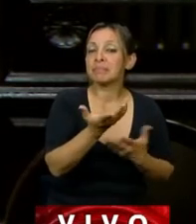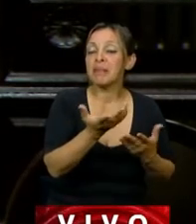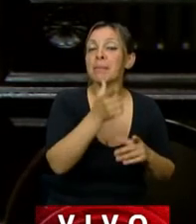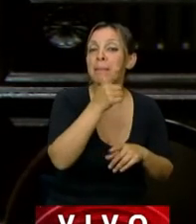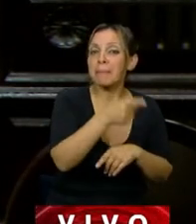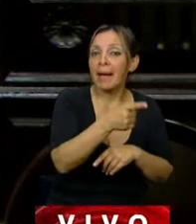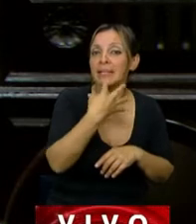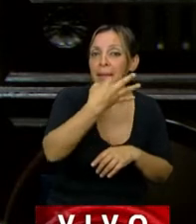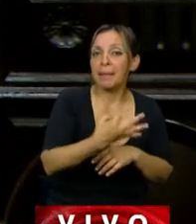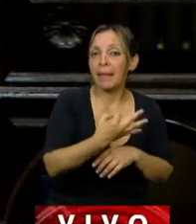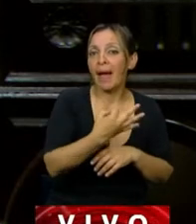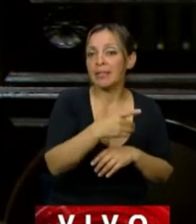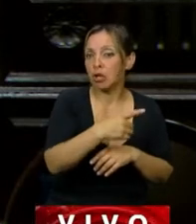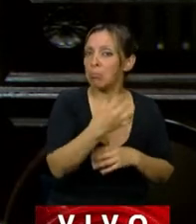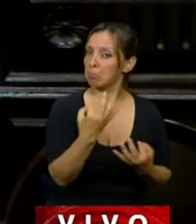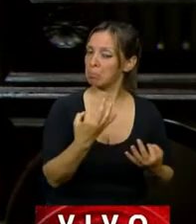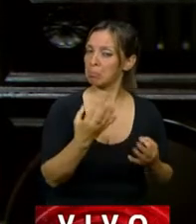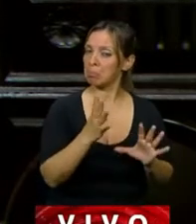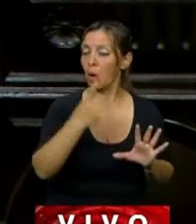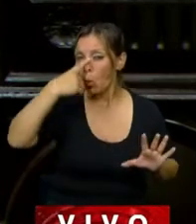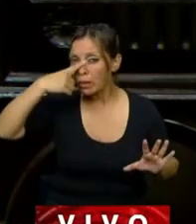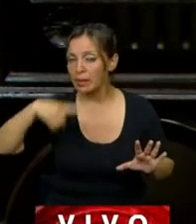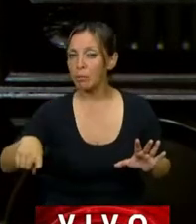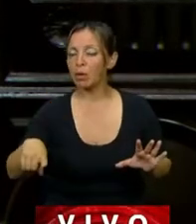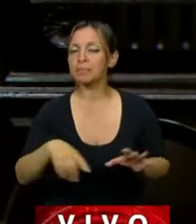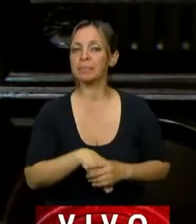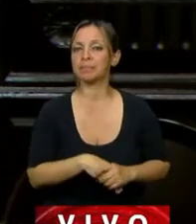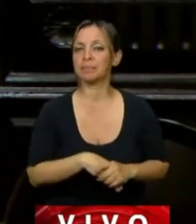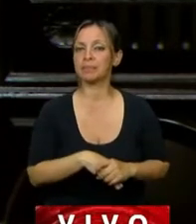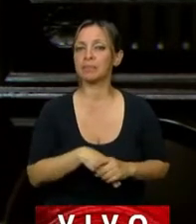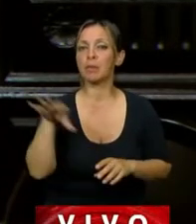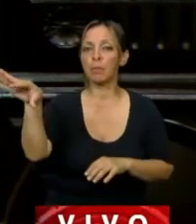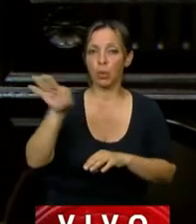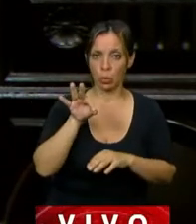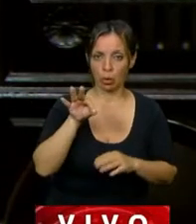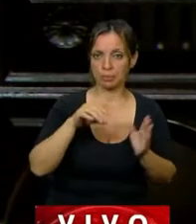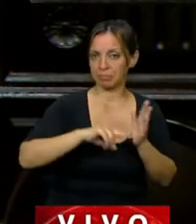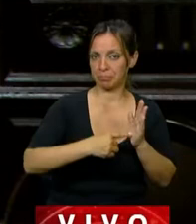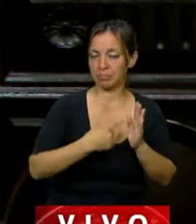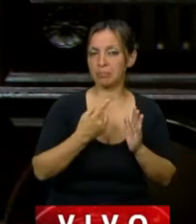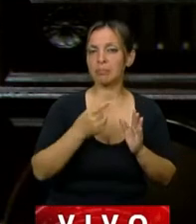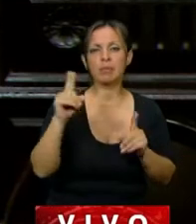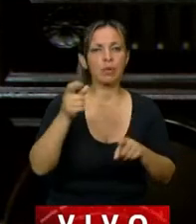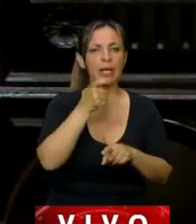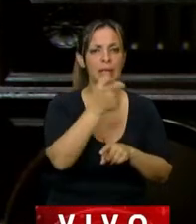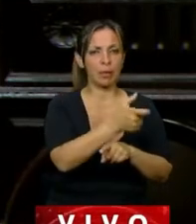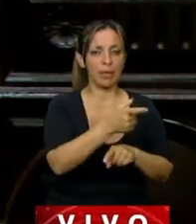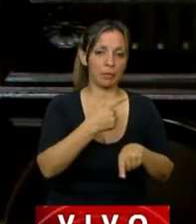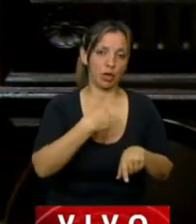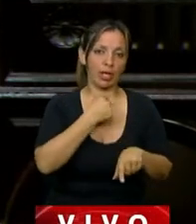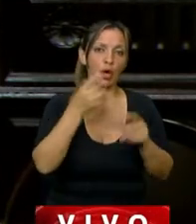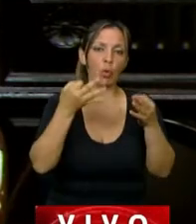me parece verdaderamente destacable. Por último, para responder a esa brevedad que había